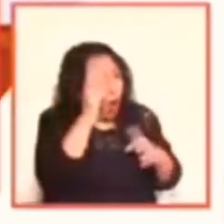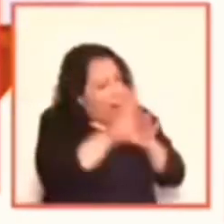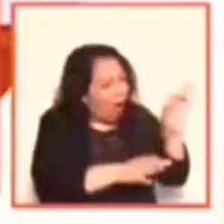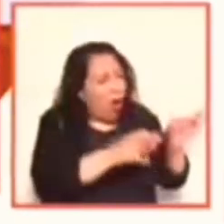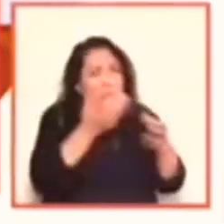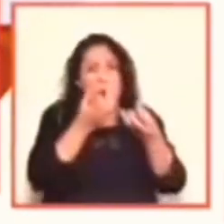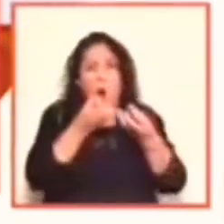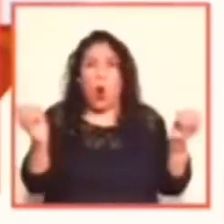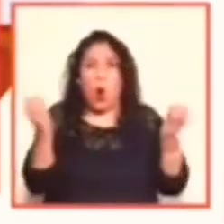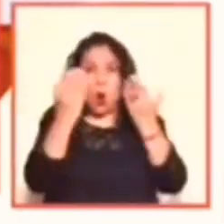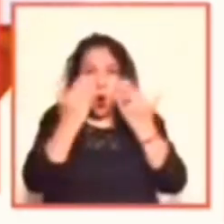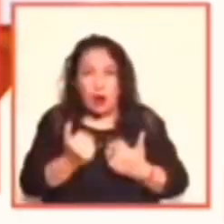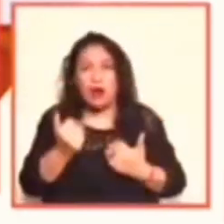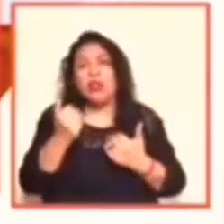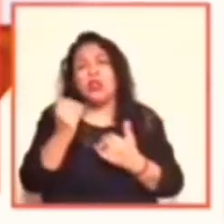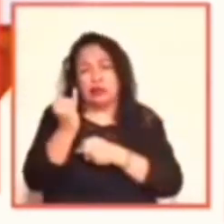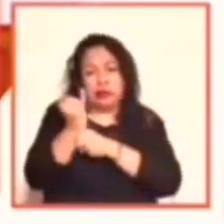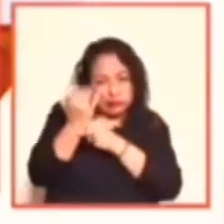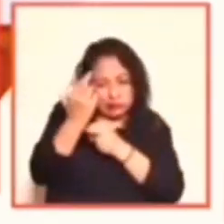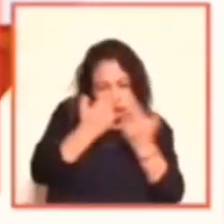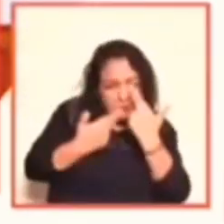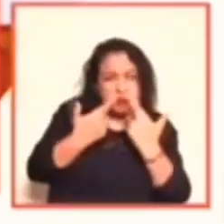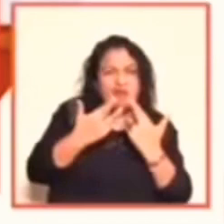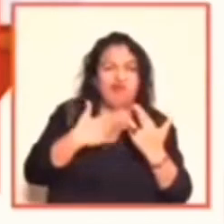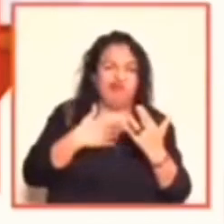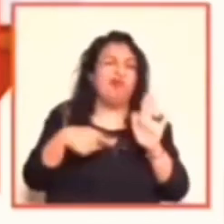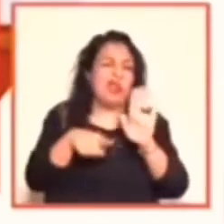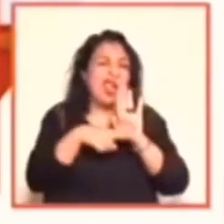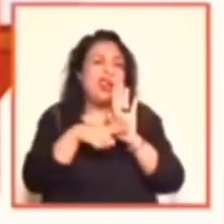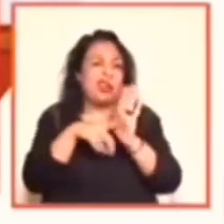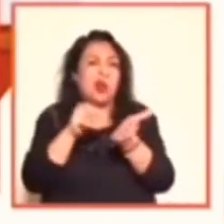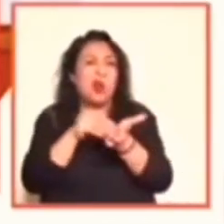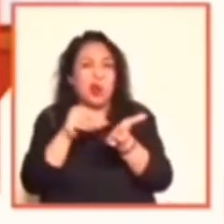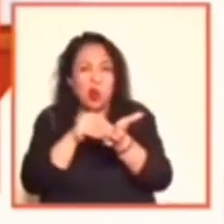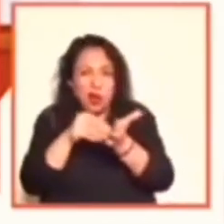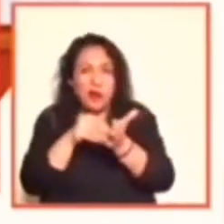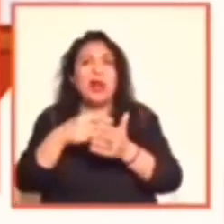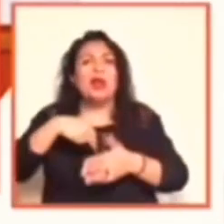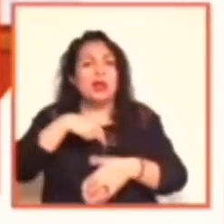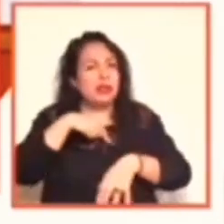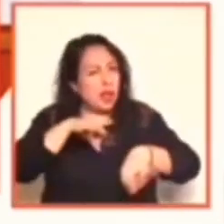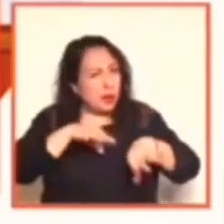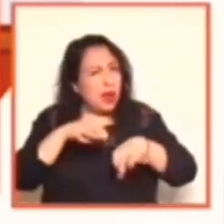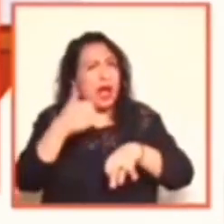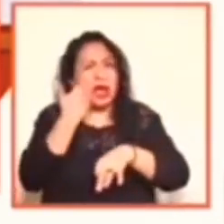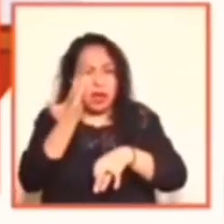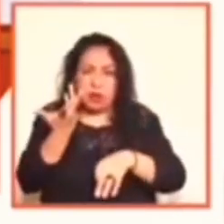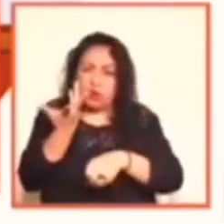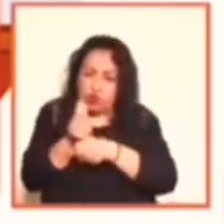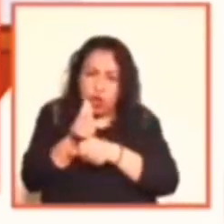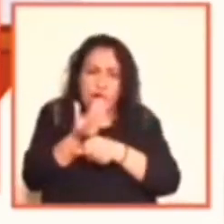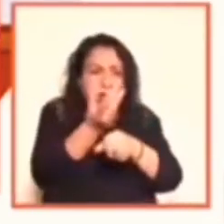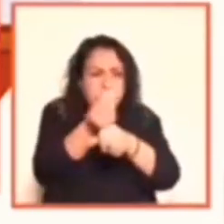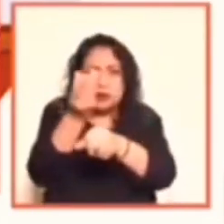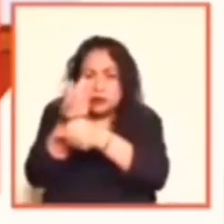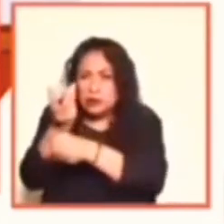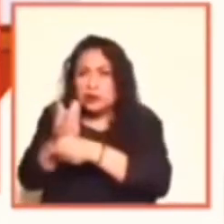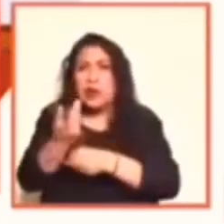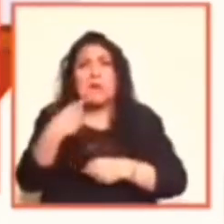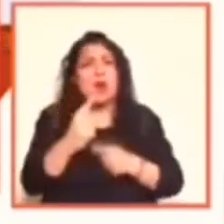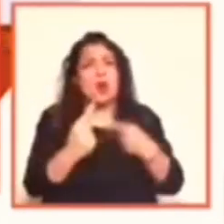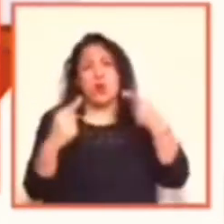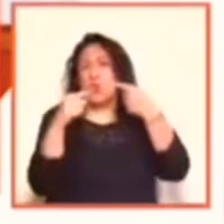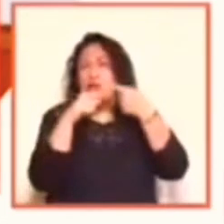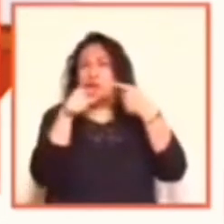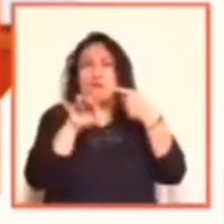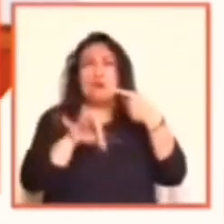diagnóstico que hago es, pues sigue siendo un diagnóstico negativo. Hemos trabajado mucho por mejorarlas, pero uno de los puntos